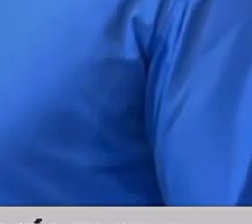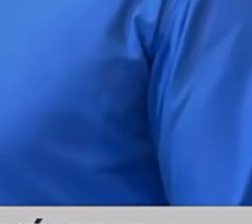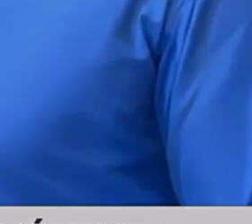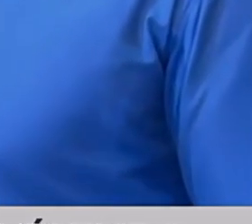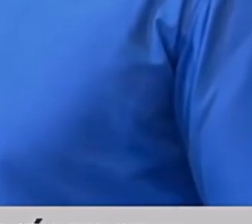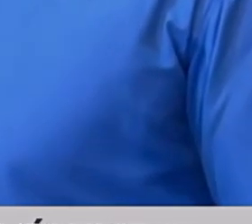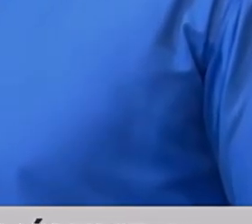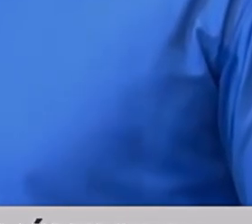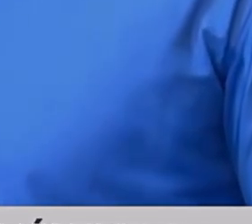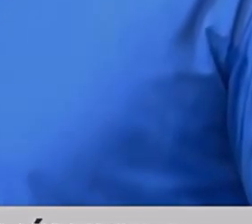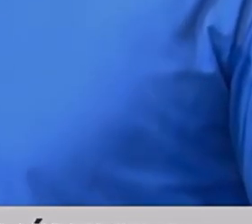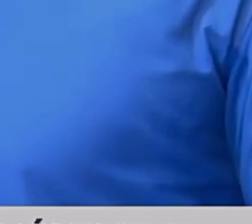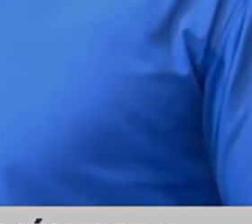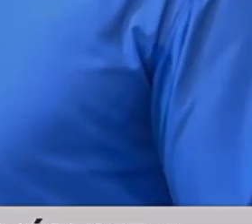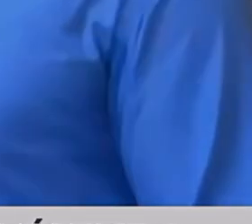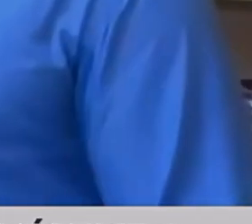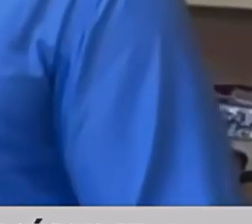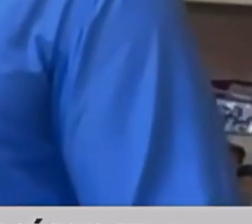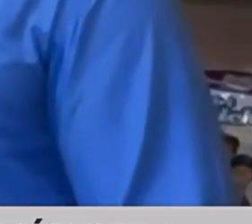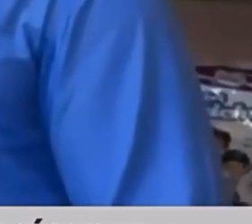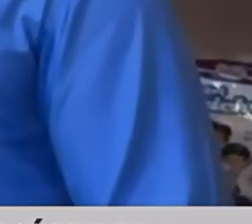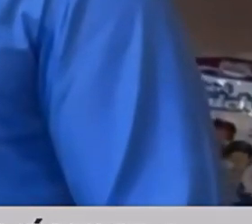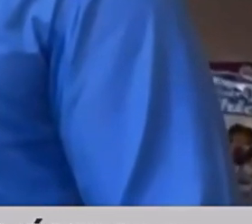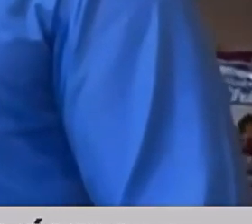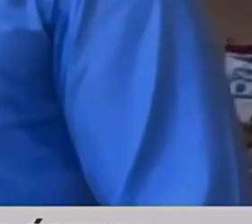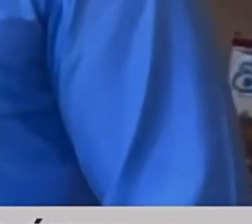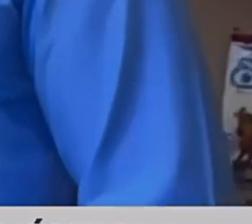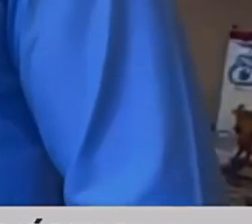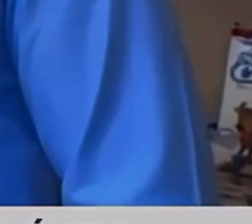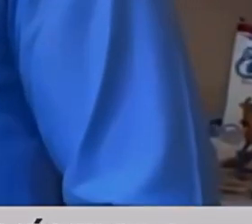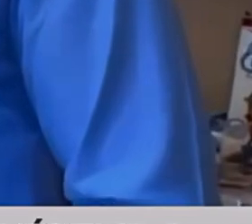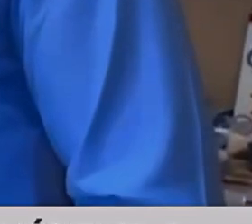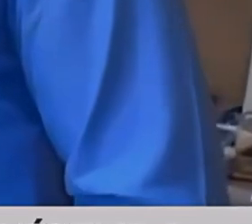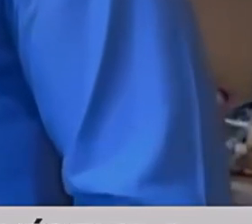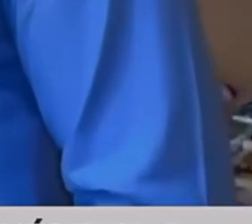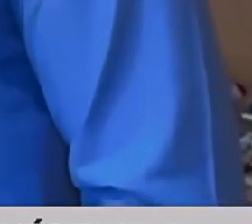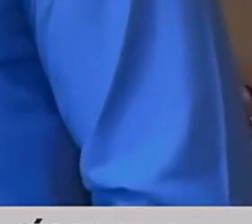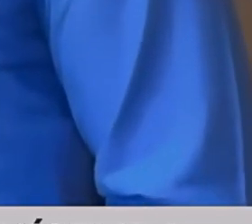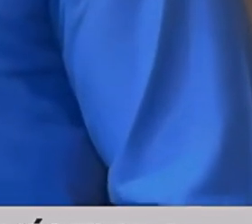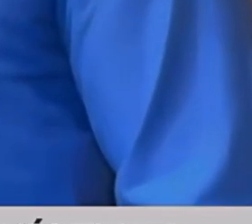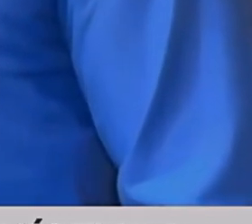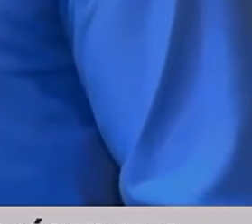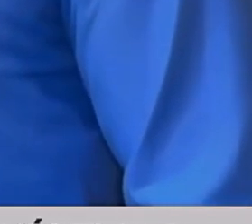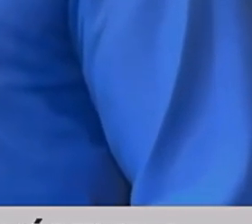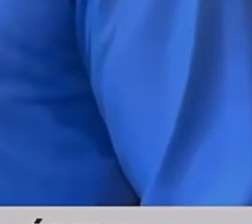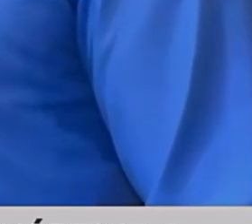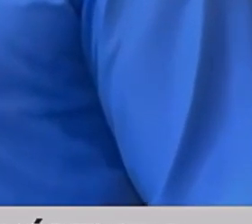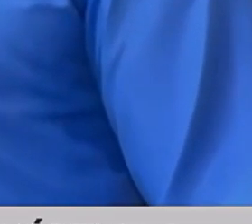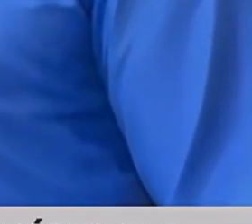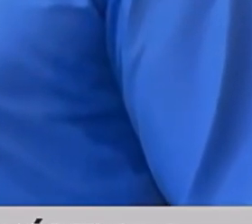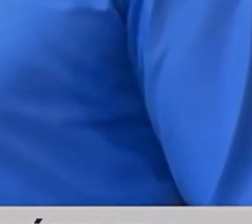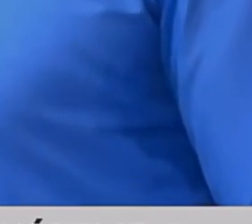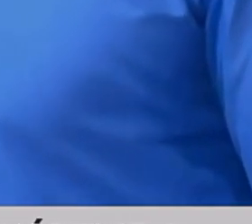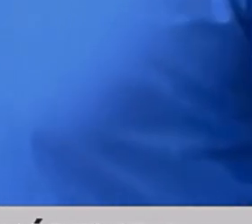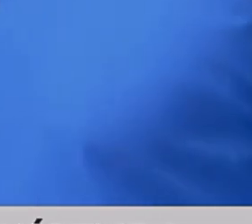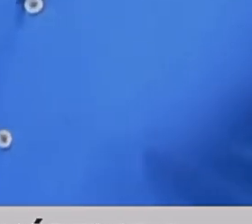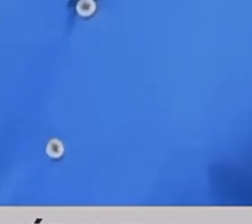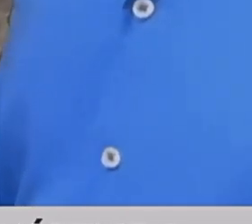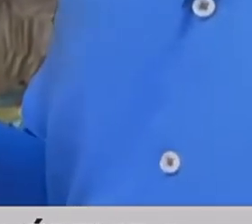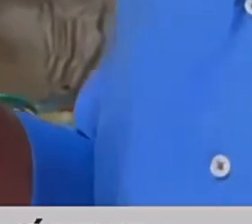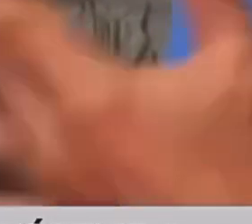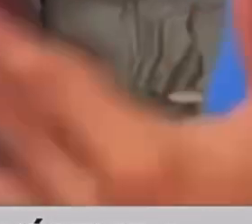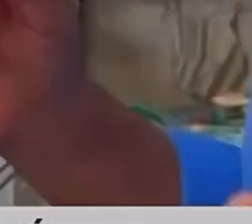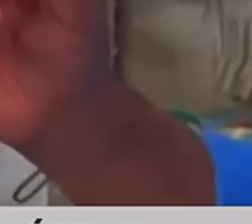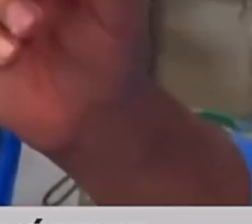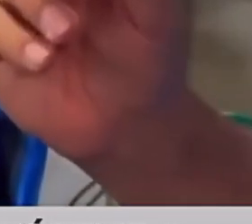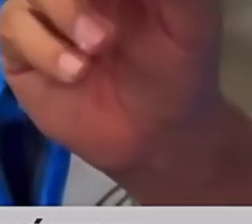bodeguero que está viendo 360 ahorita y dice, yo quiero ser como ella, yo quiero tener mi bodega. ¿Qué le recomendarías a esa gente que quiere tener una